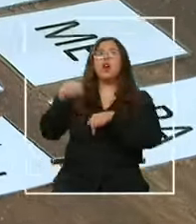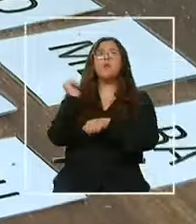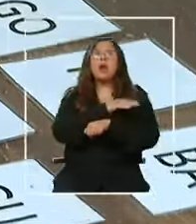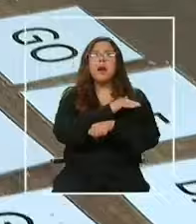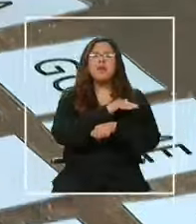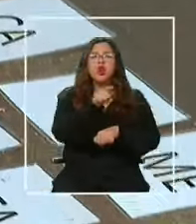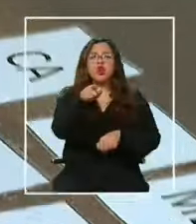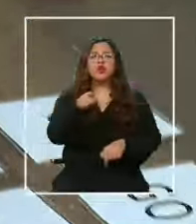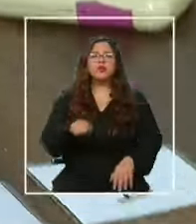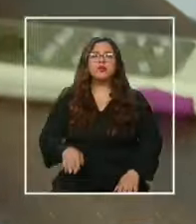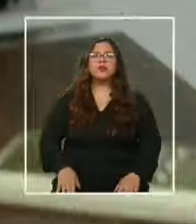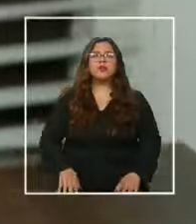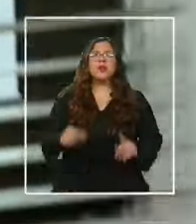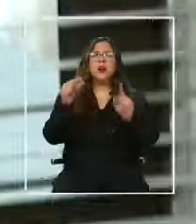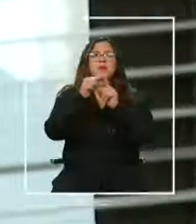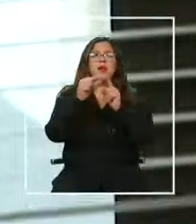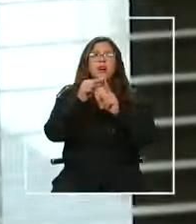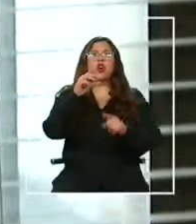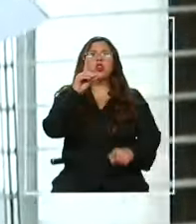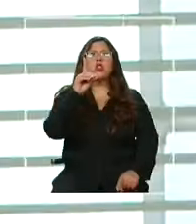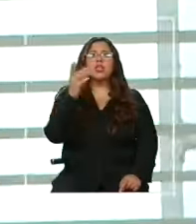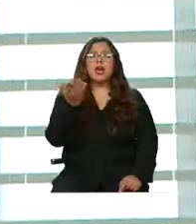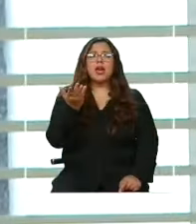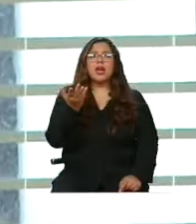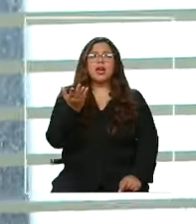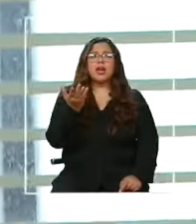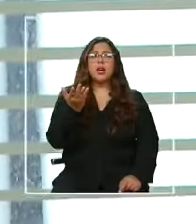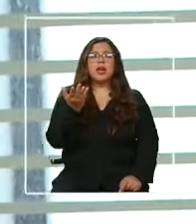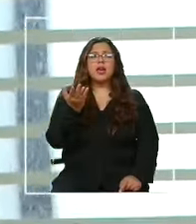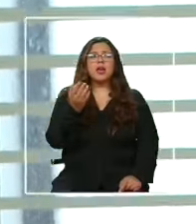posible. Palabra que comience con...